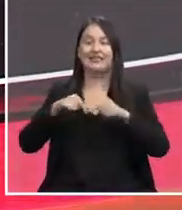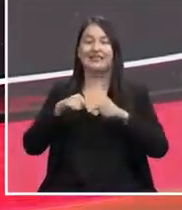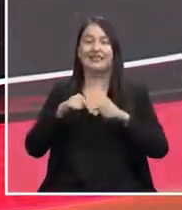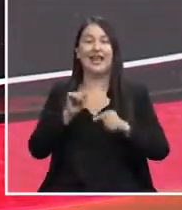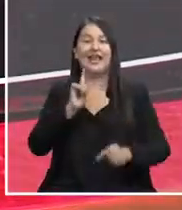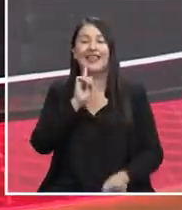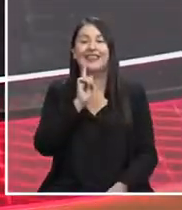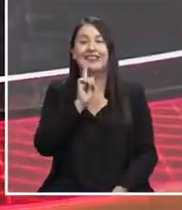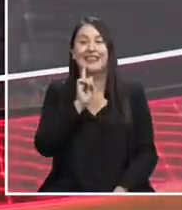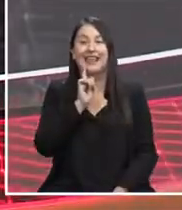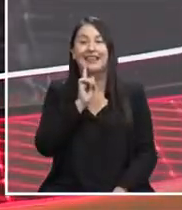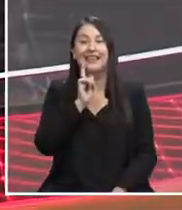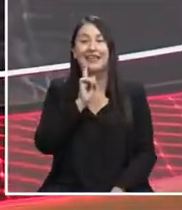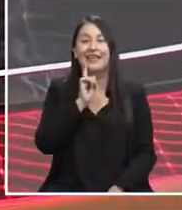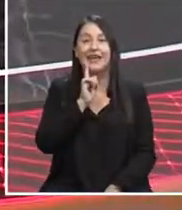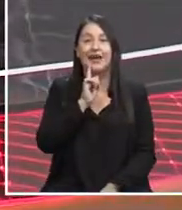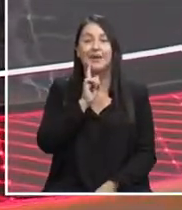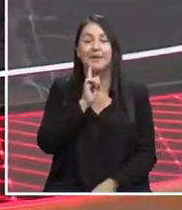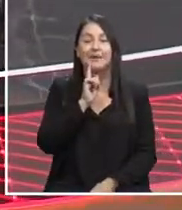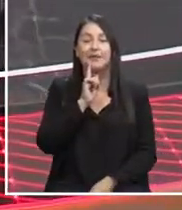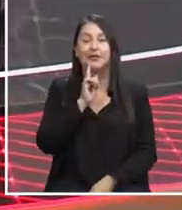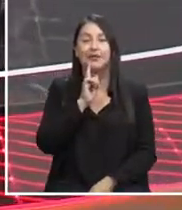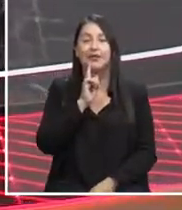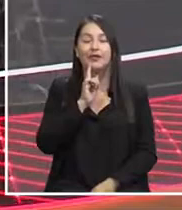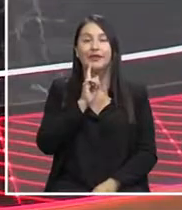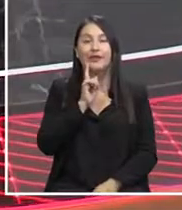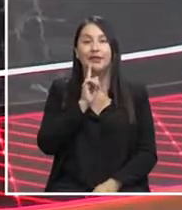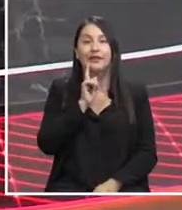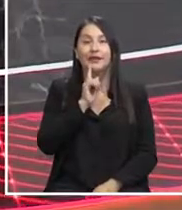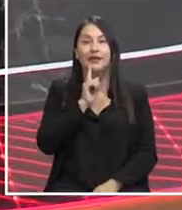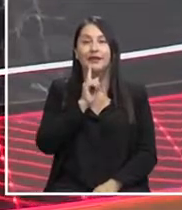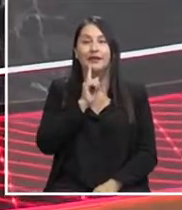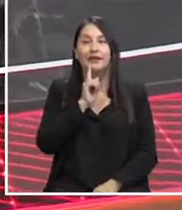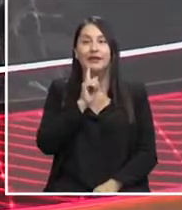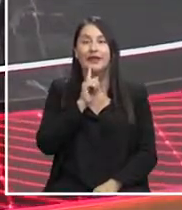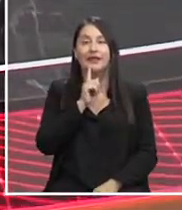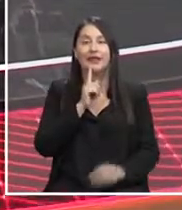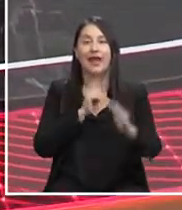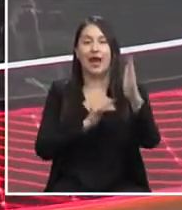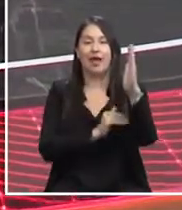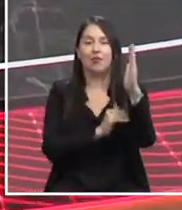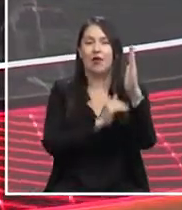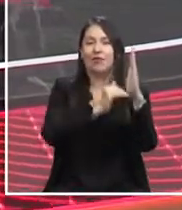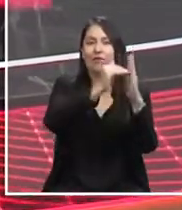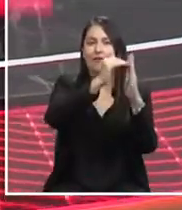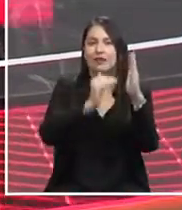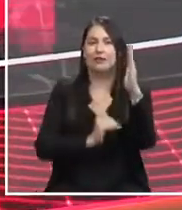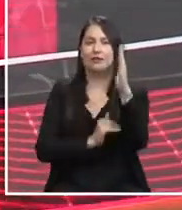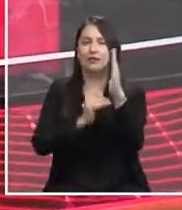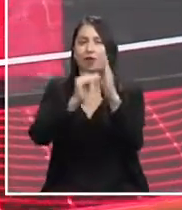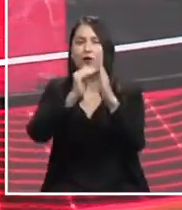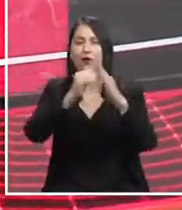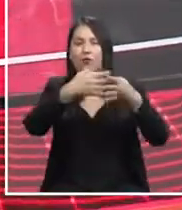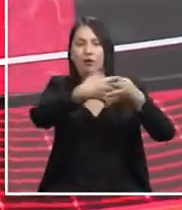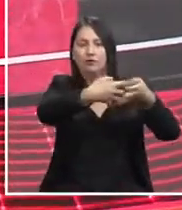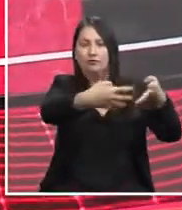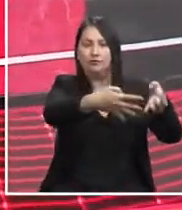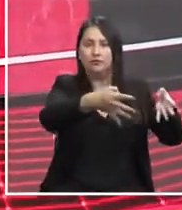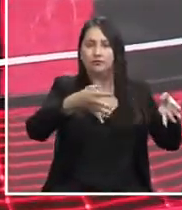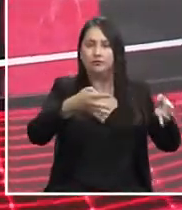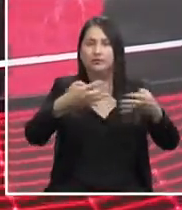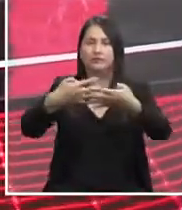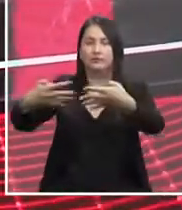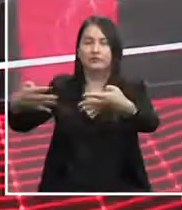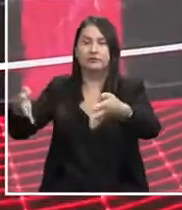tenía una serie de edificios así, de establos y cosas, y en todas las